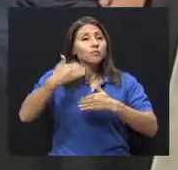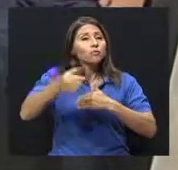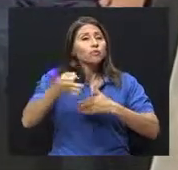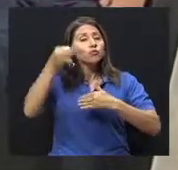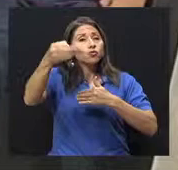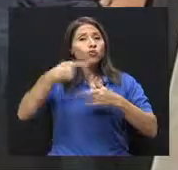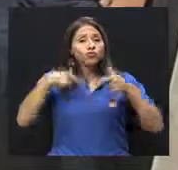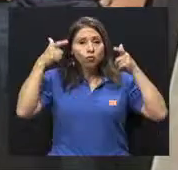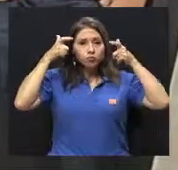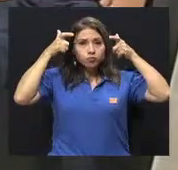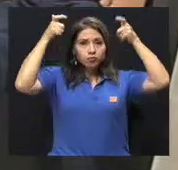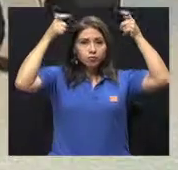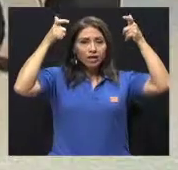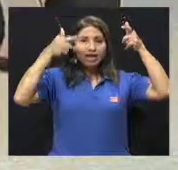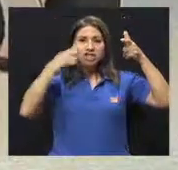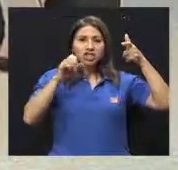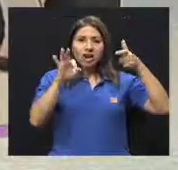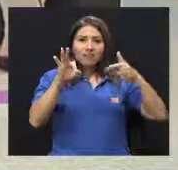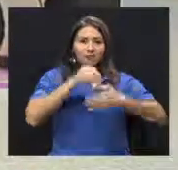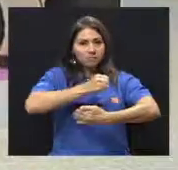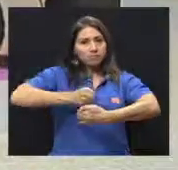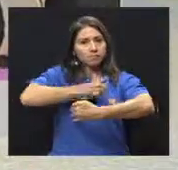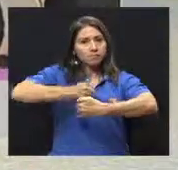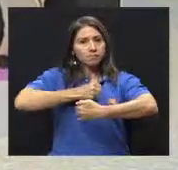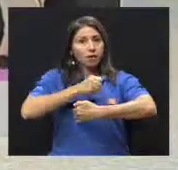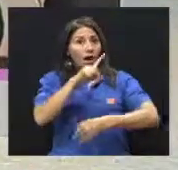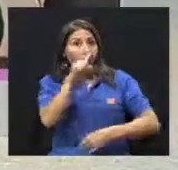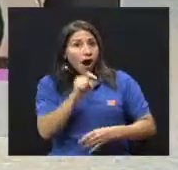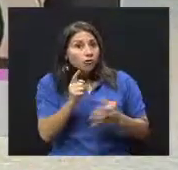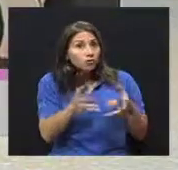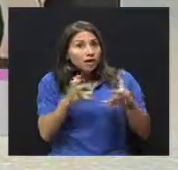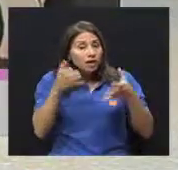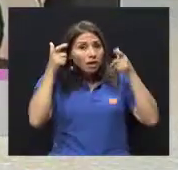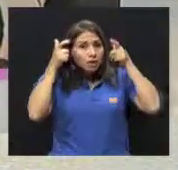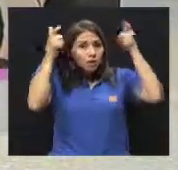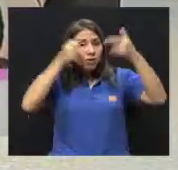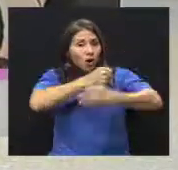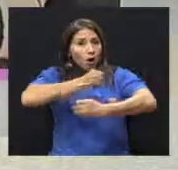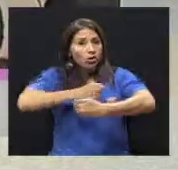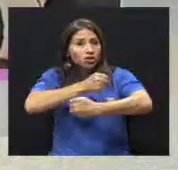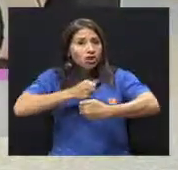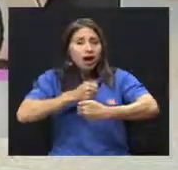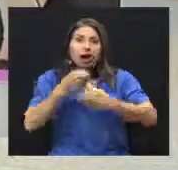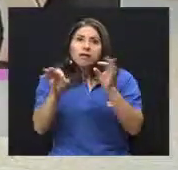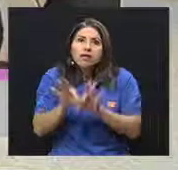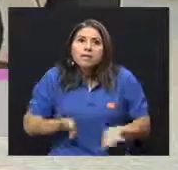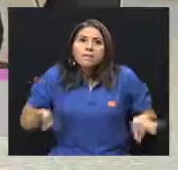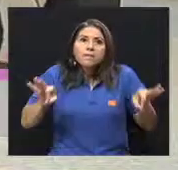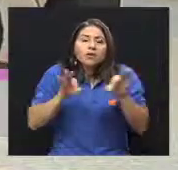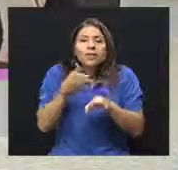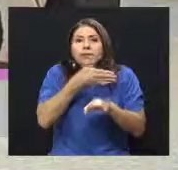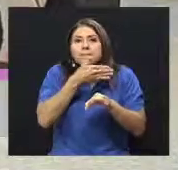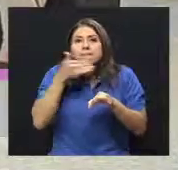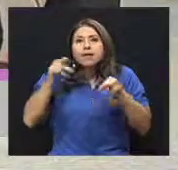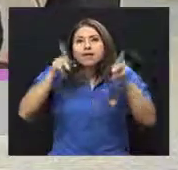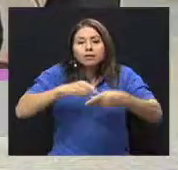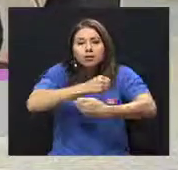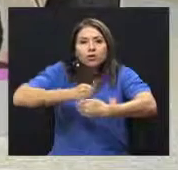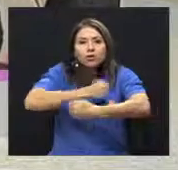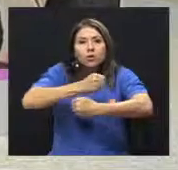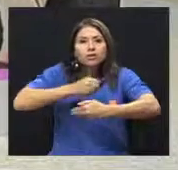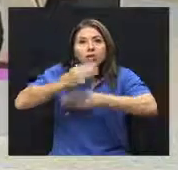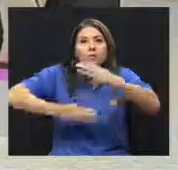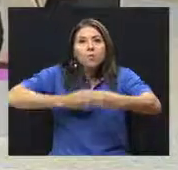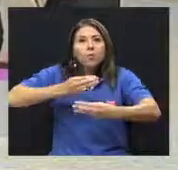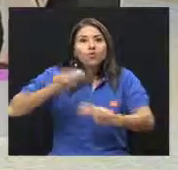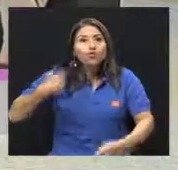Y voy a hacerme chef. ¿Sí quieres hacerte chef? ¡Ay, qué importante! Y es que los mejores chefs del mundo son hombres,